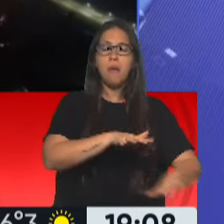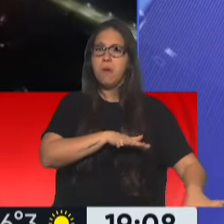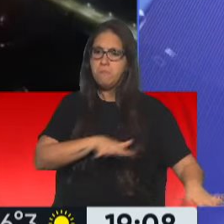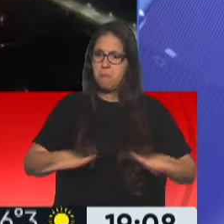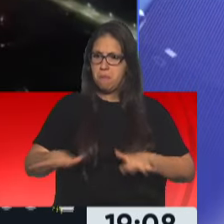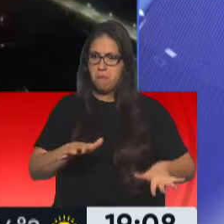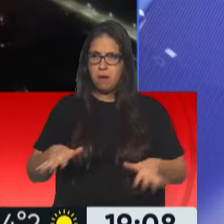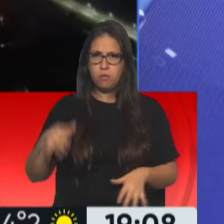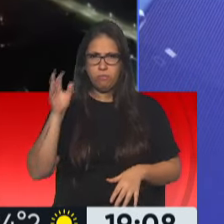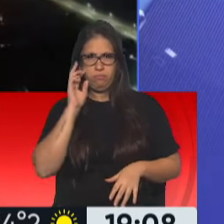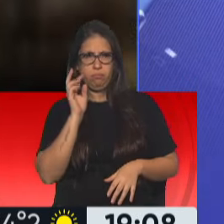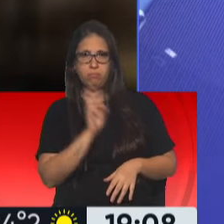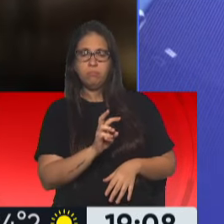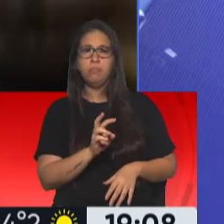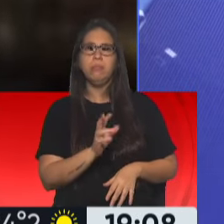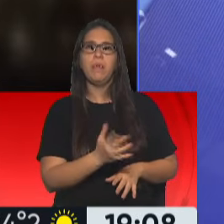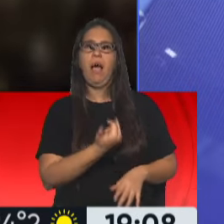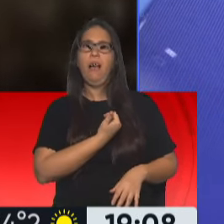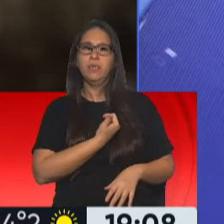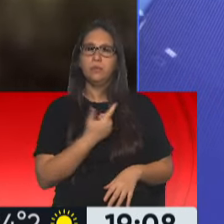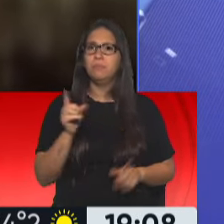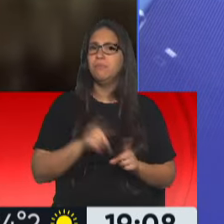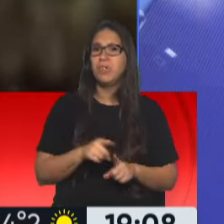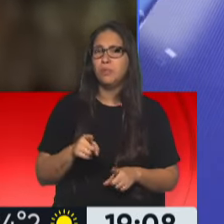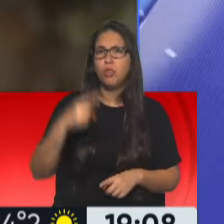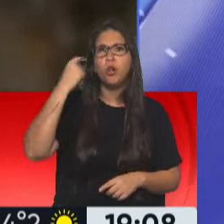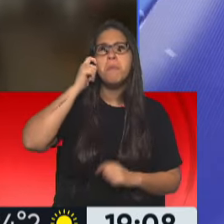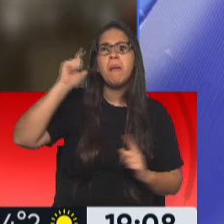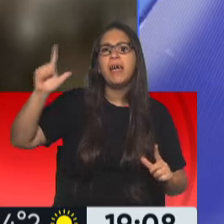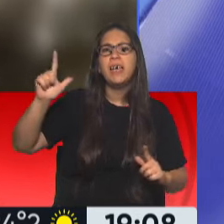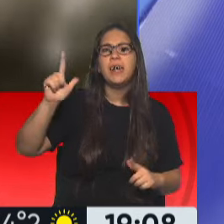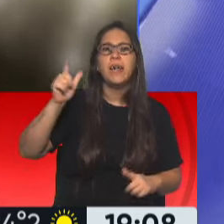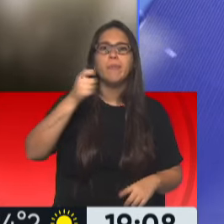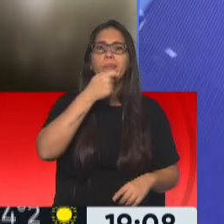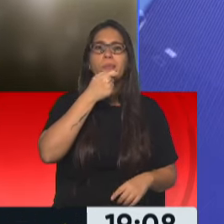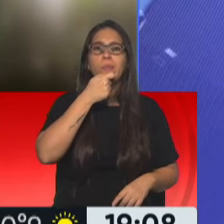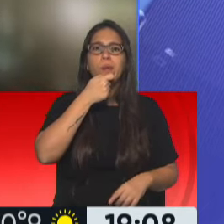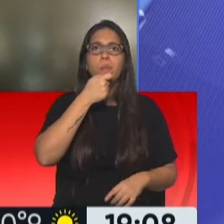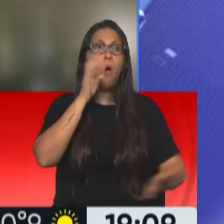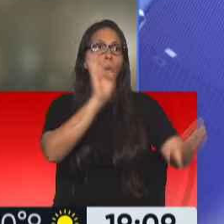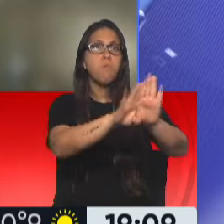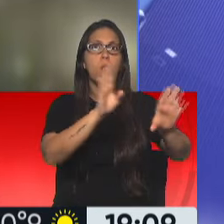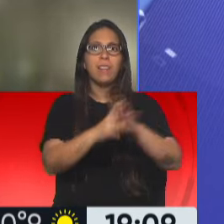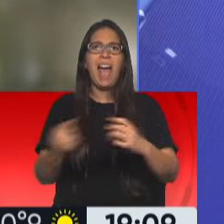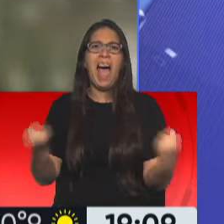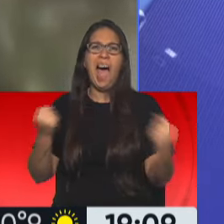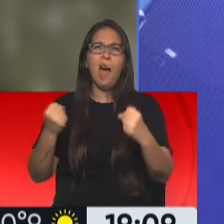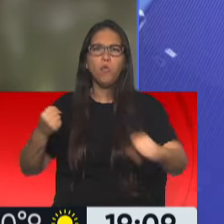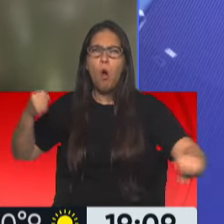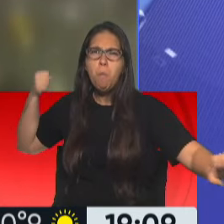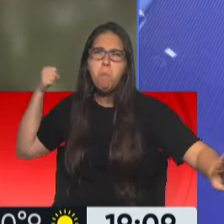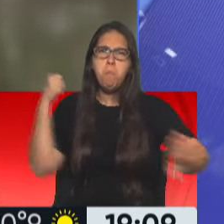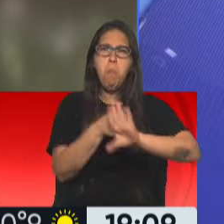imaginé, como bien lo contaba María el viernes a la noche, me imaginé que había pegado un auto adentro de la Qué puerta. locura, ¿no? Ese